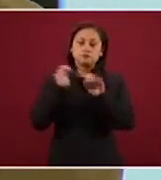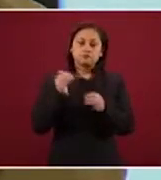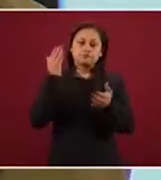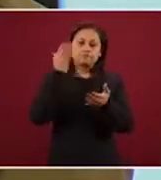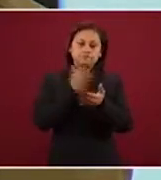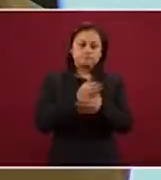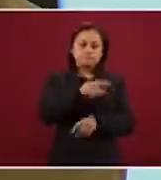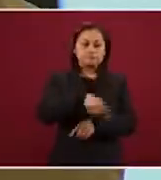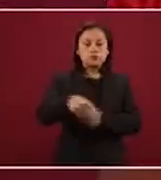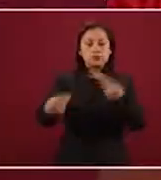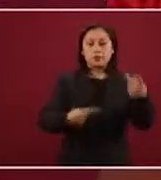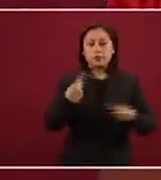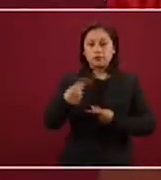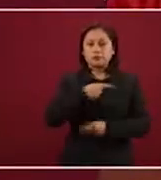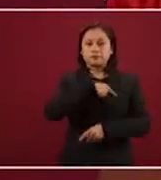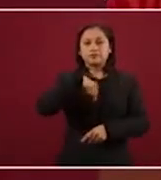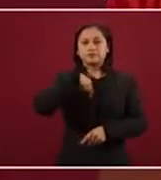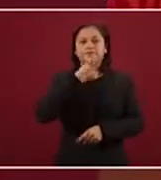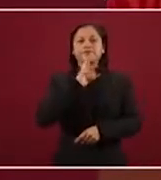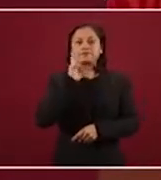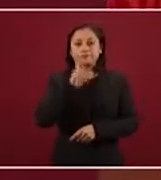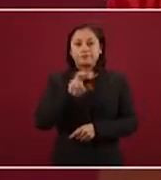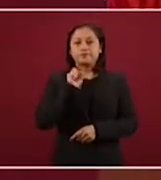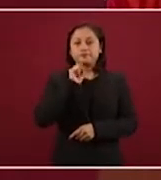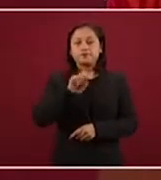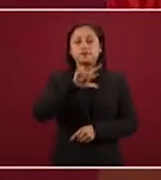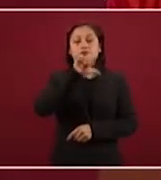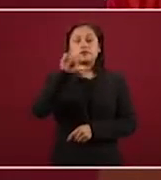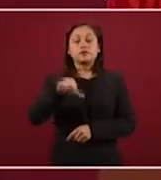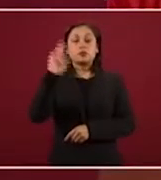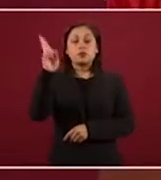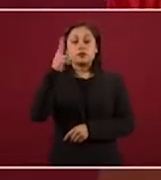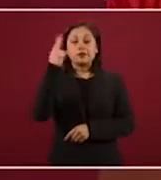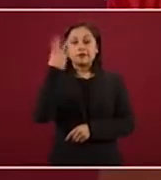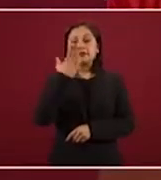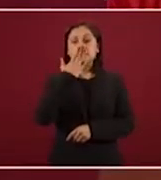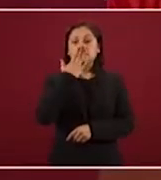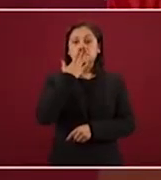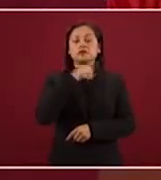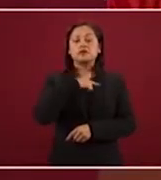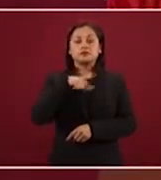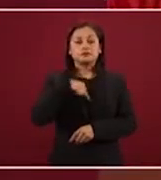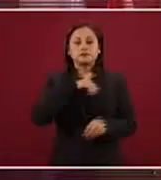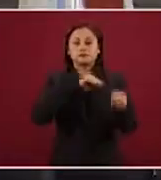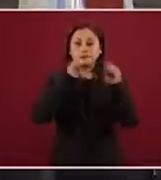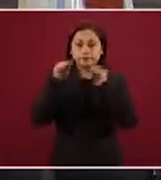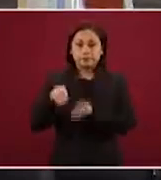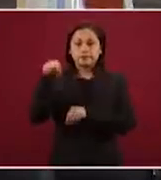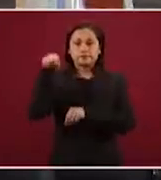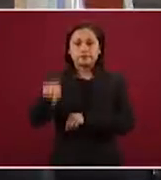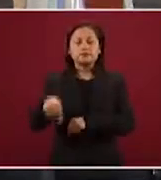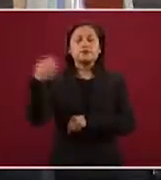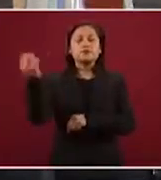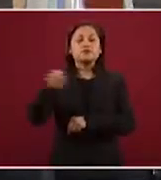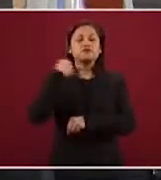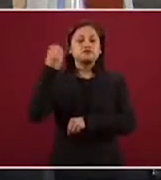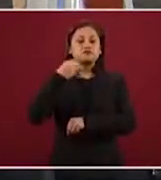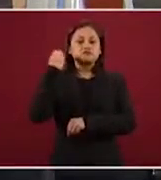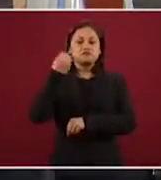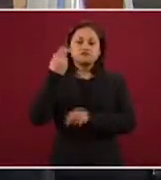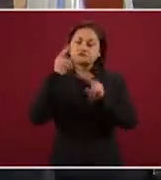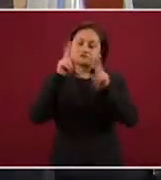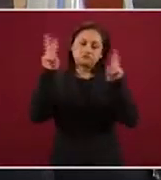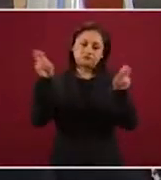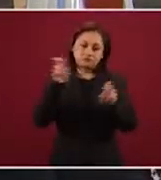y finalmente terminamos en la universidad de sonora donde se organizó un evento académico para